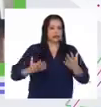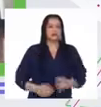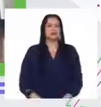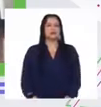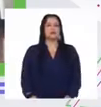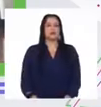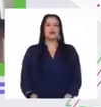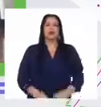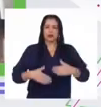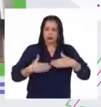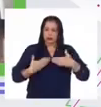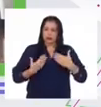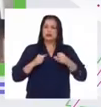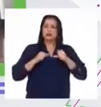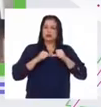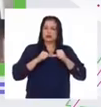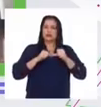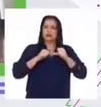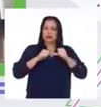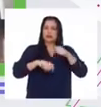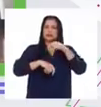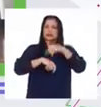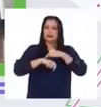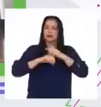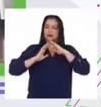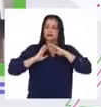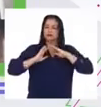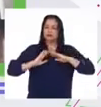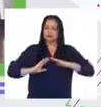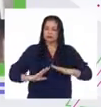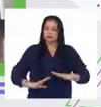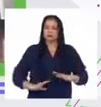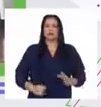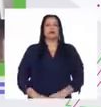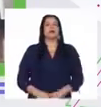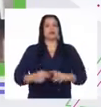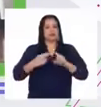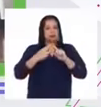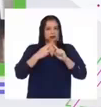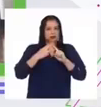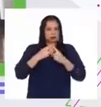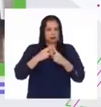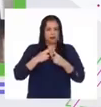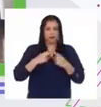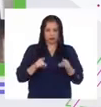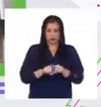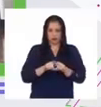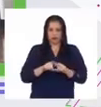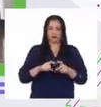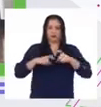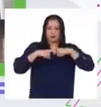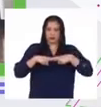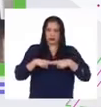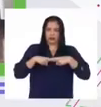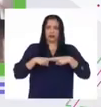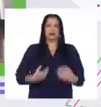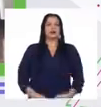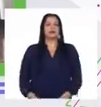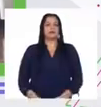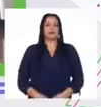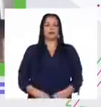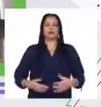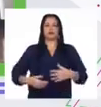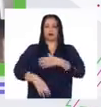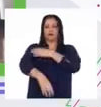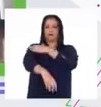podemos seguir manteniendo este estado de presencia. Vamos a comenzar aquí manteniendo esta posición, vamos a levantar